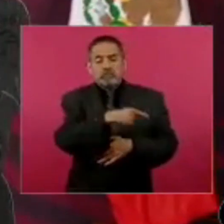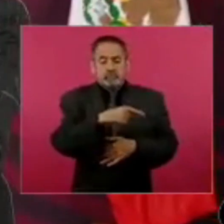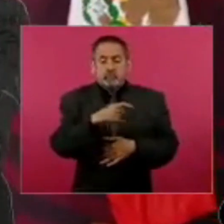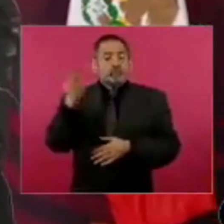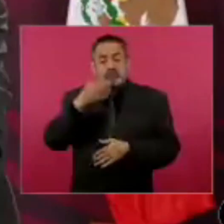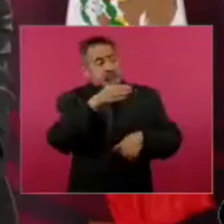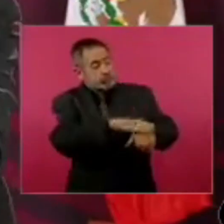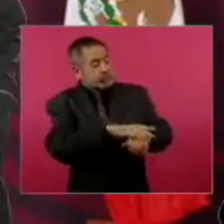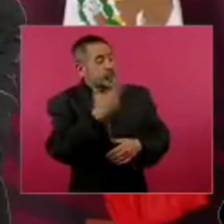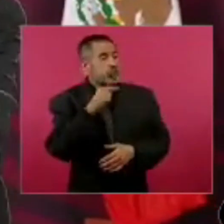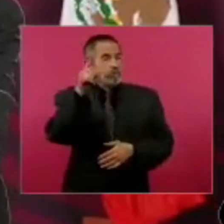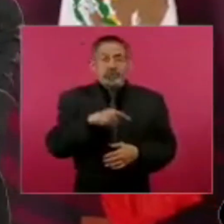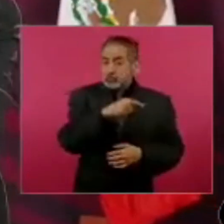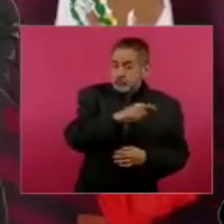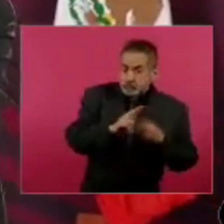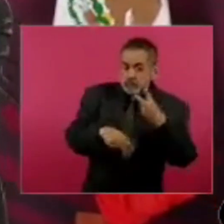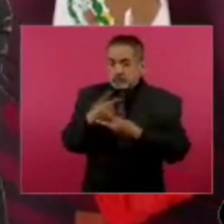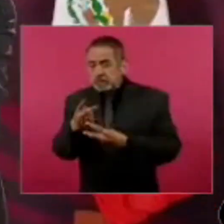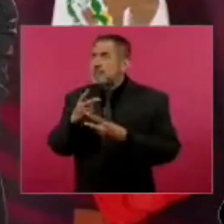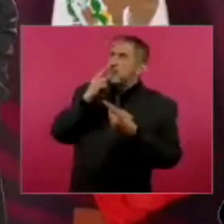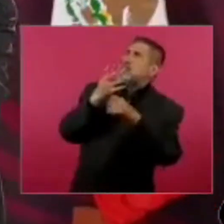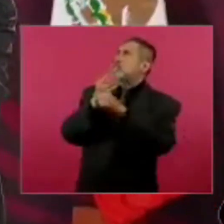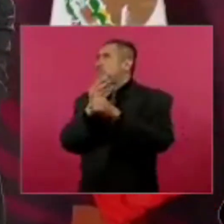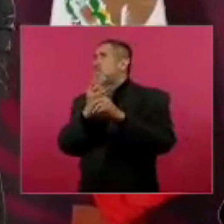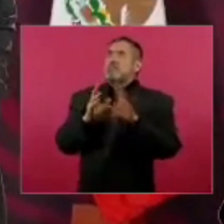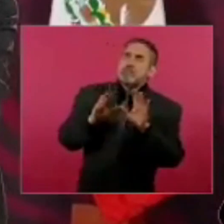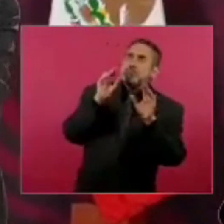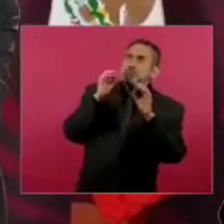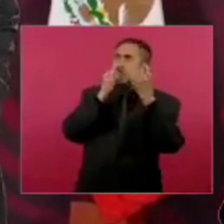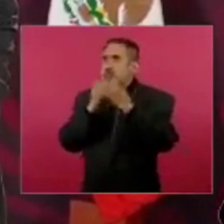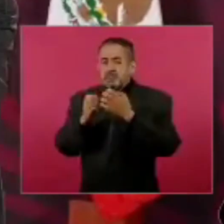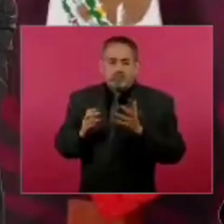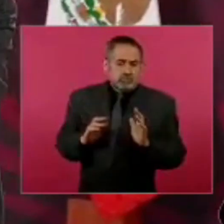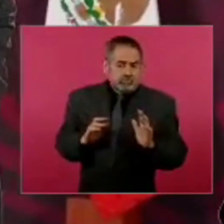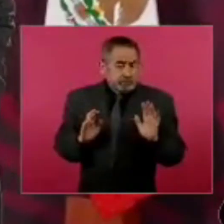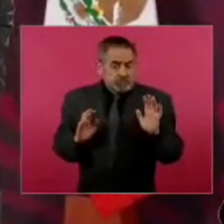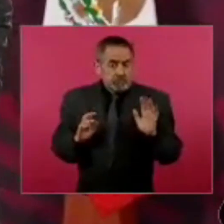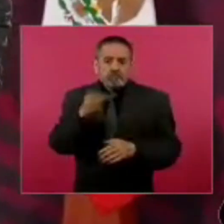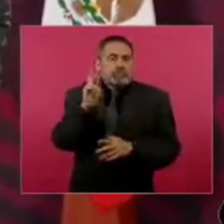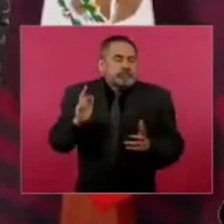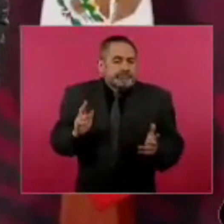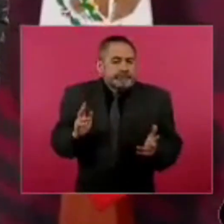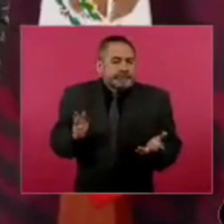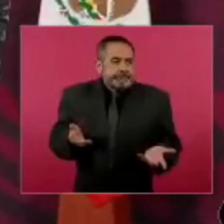funcionaba. Fueron a verlo los de la empresa encargada del mantenimiento. Sin embargo,